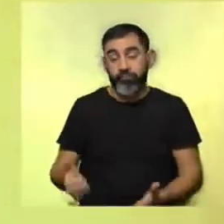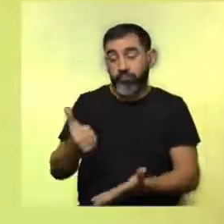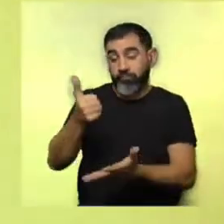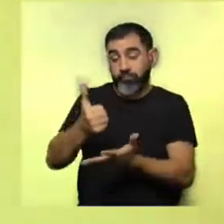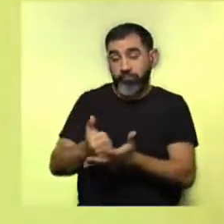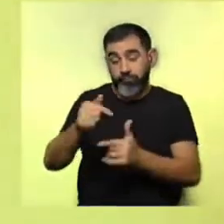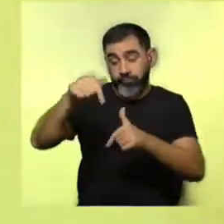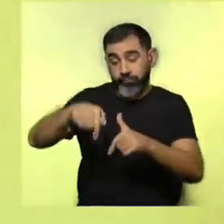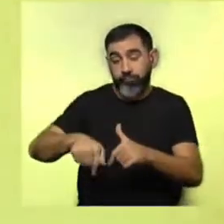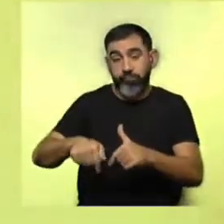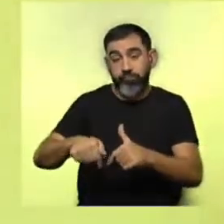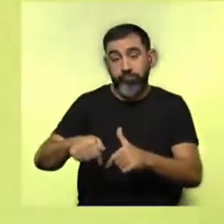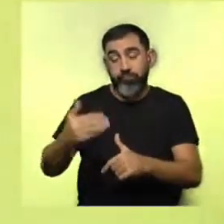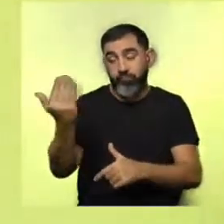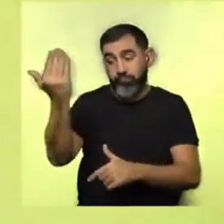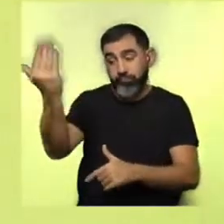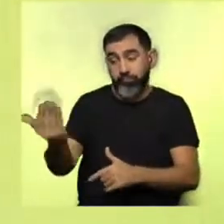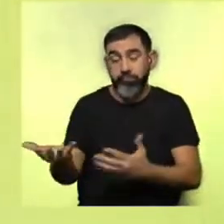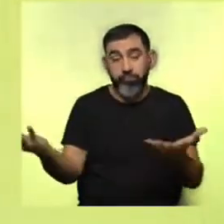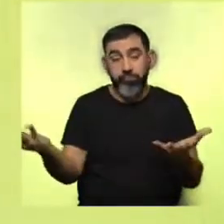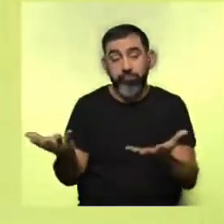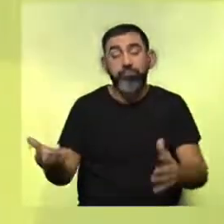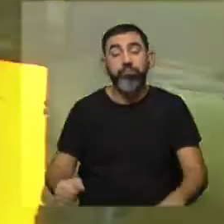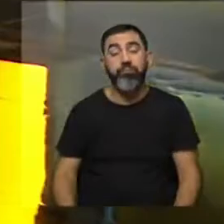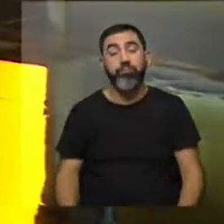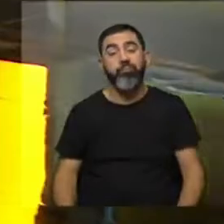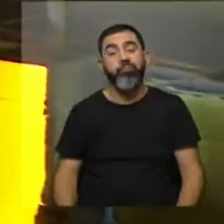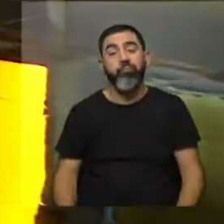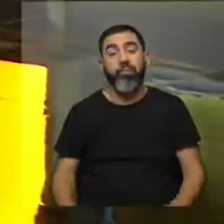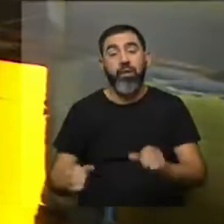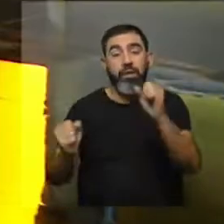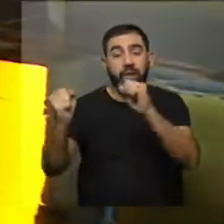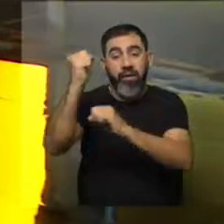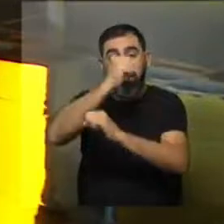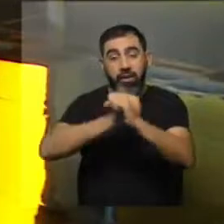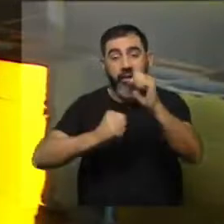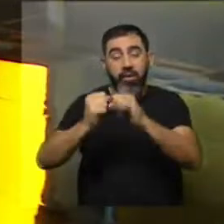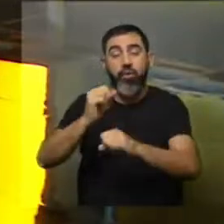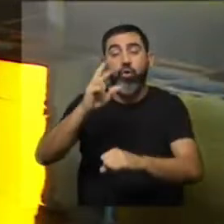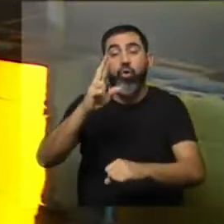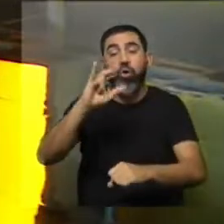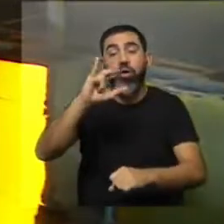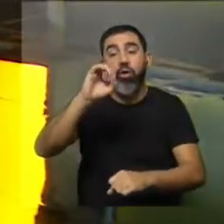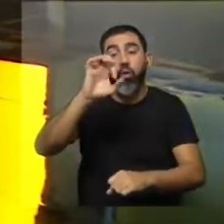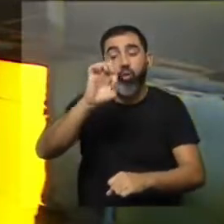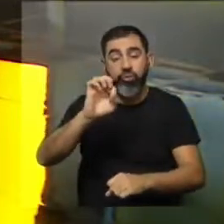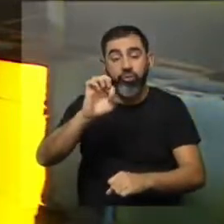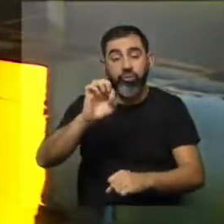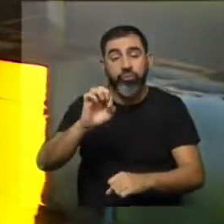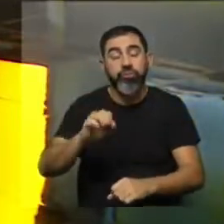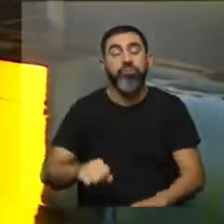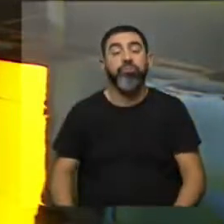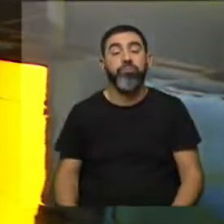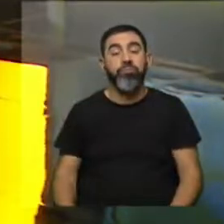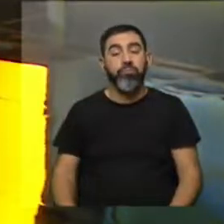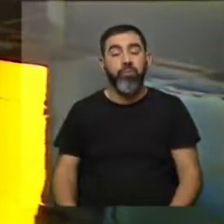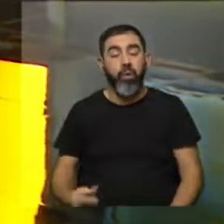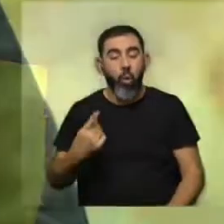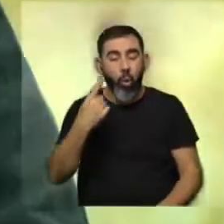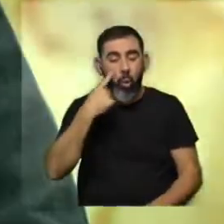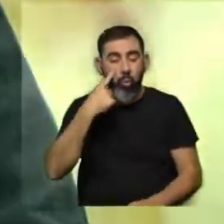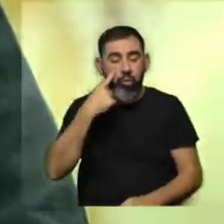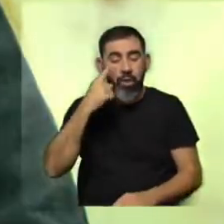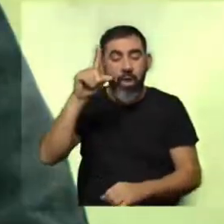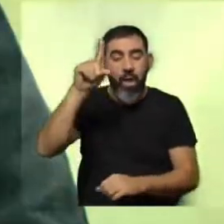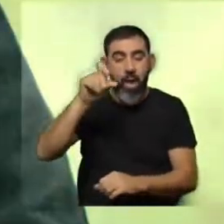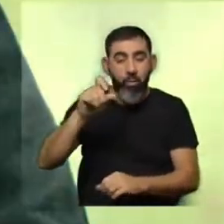estudios destacamos a quien introducimos en primer lugar, el ingeniero Danilo Ríos, ingeniero civil con opción hidráulica y sanitaria,